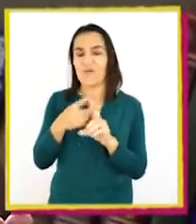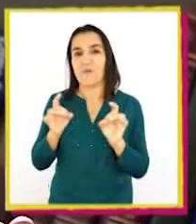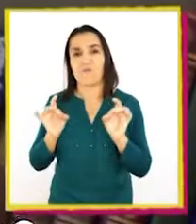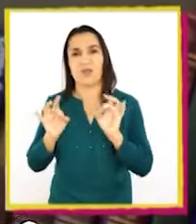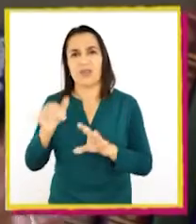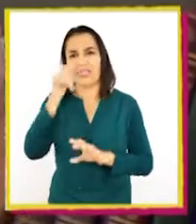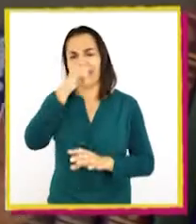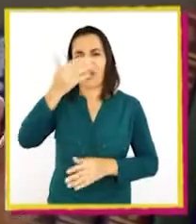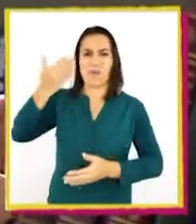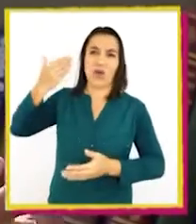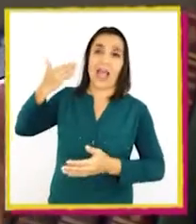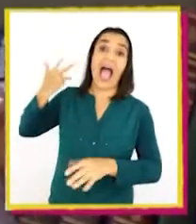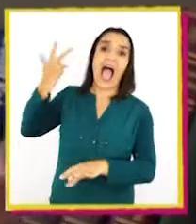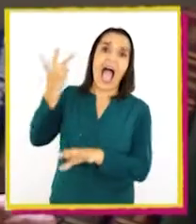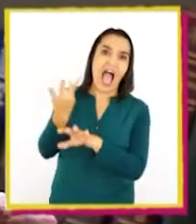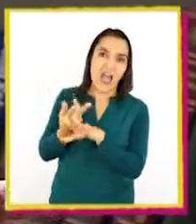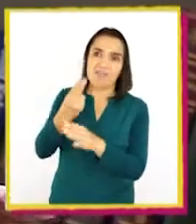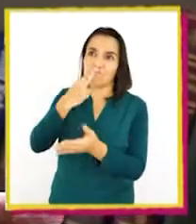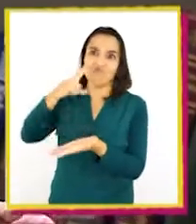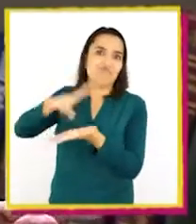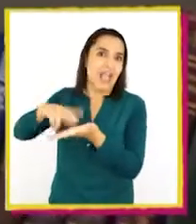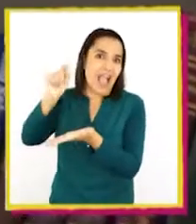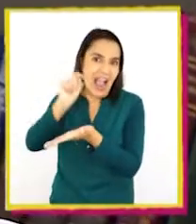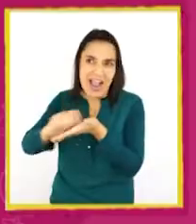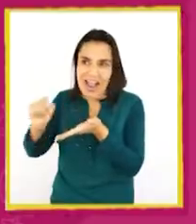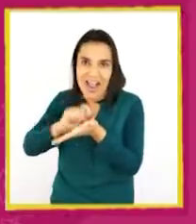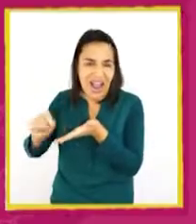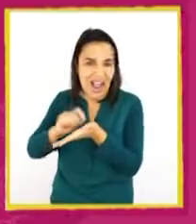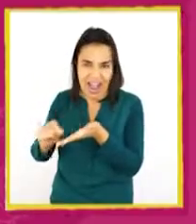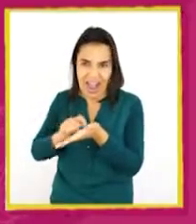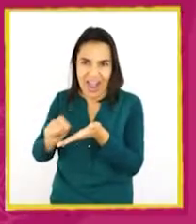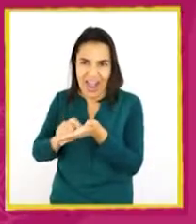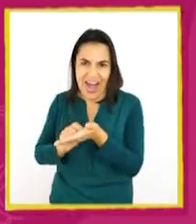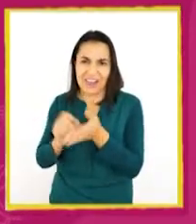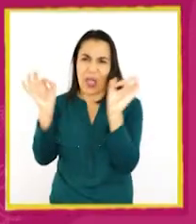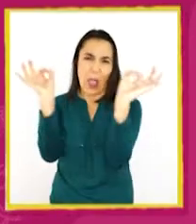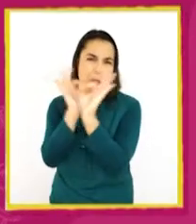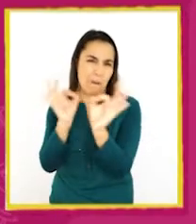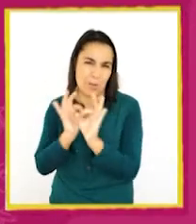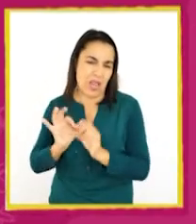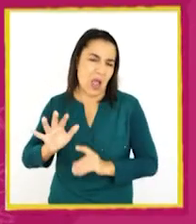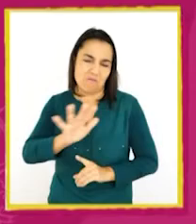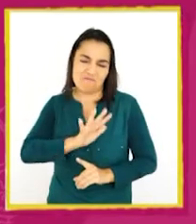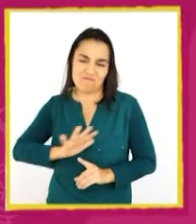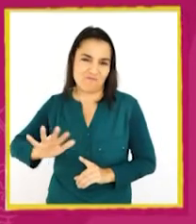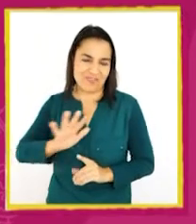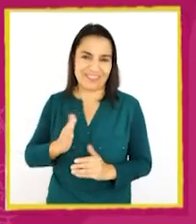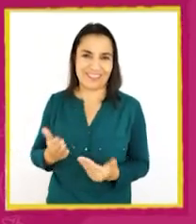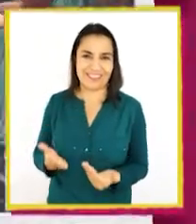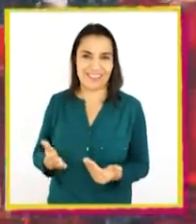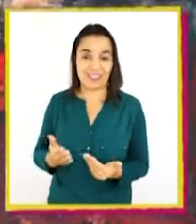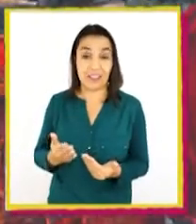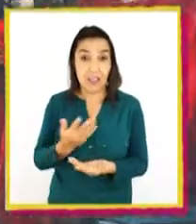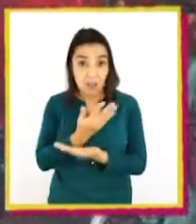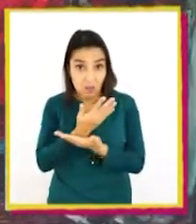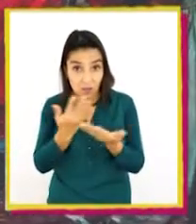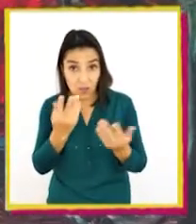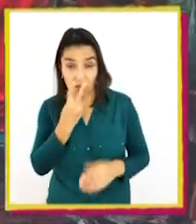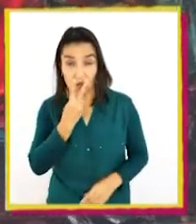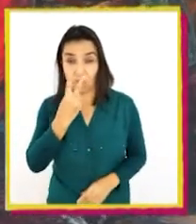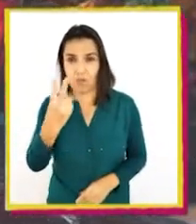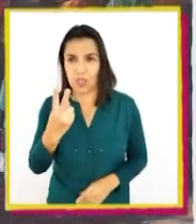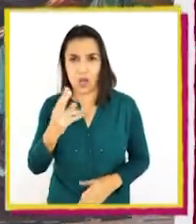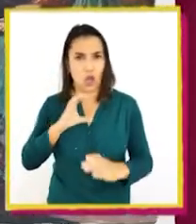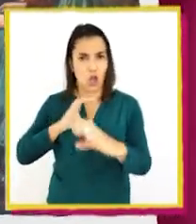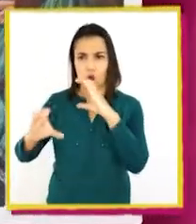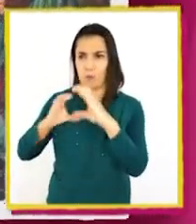mal que desde la época de Cristóbal Colón ya existía el correo. Para así, las personas podían contarse las cosas que le habían sucedido. ¿Y se dieron cuenta que esta